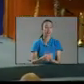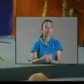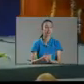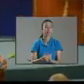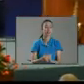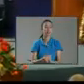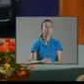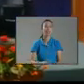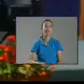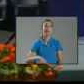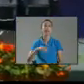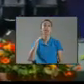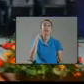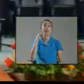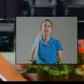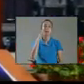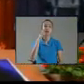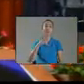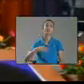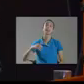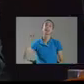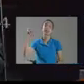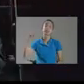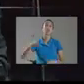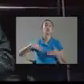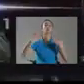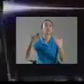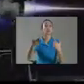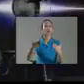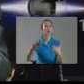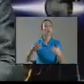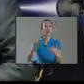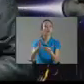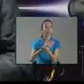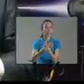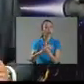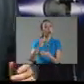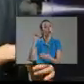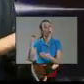¡Qué barba que tienes vos! ¡Tupida!